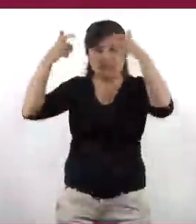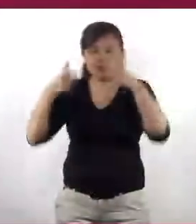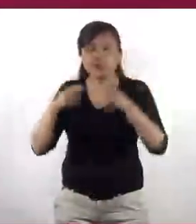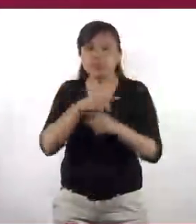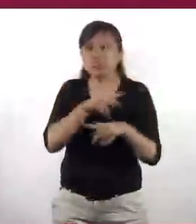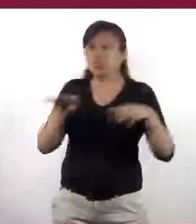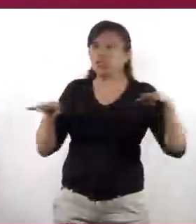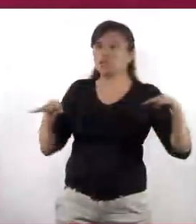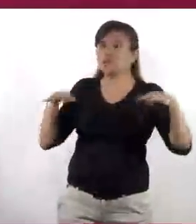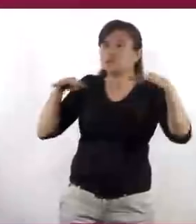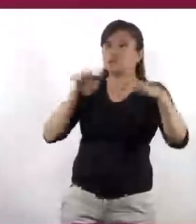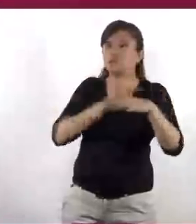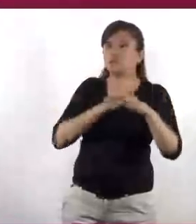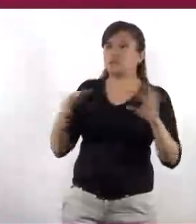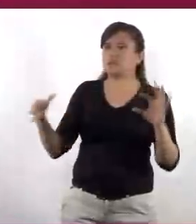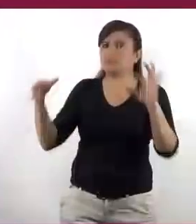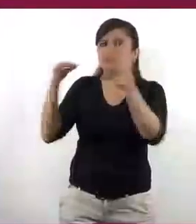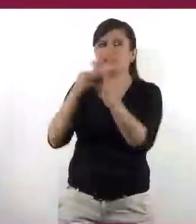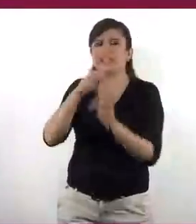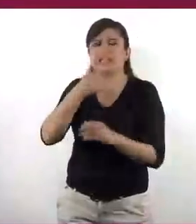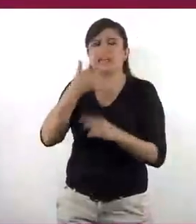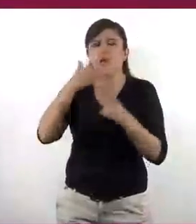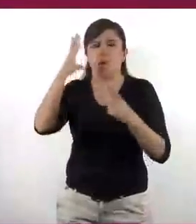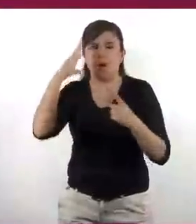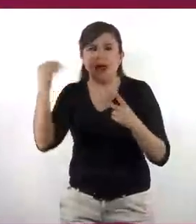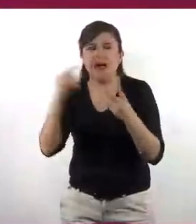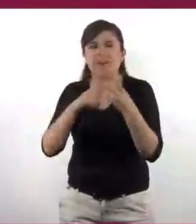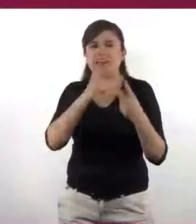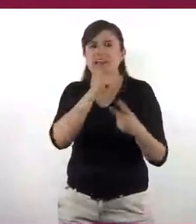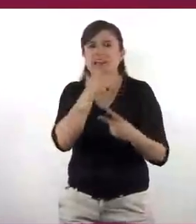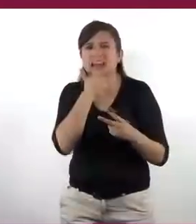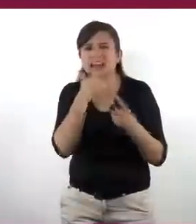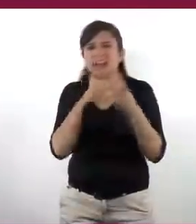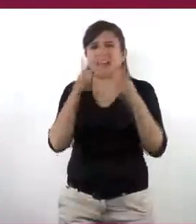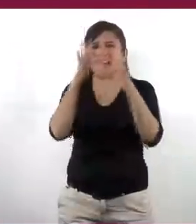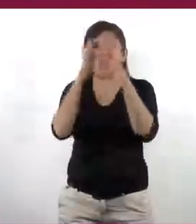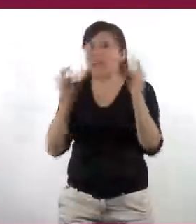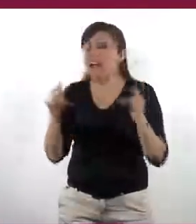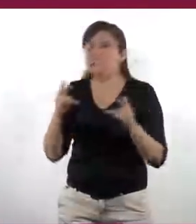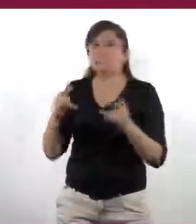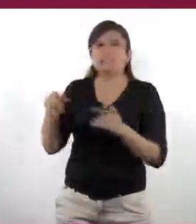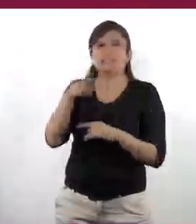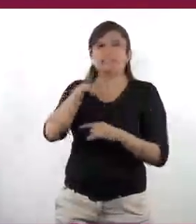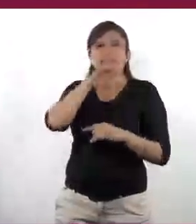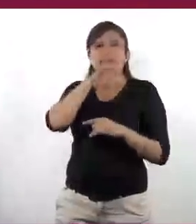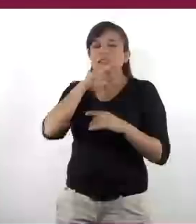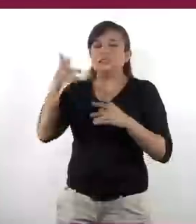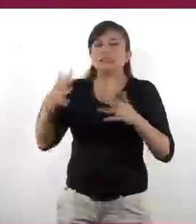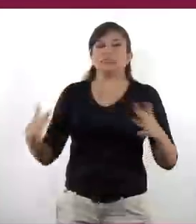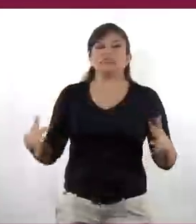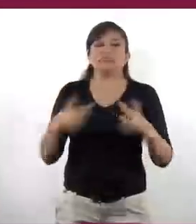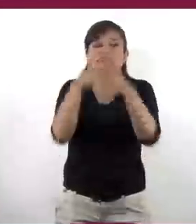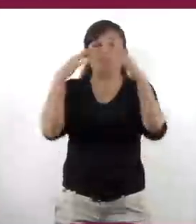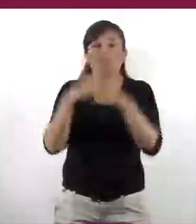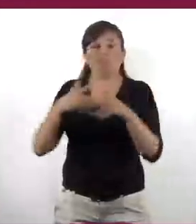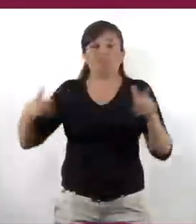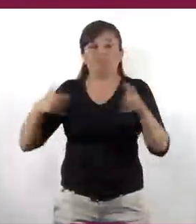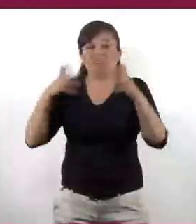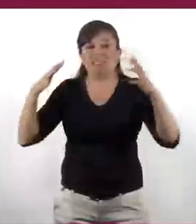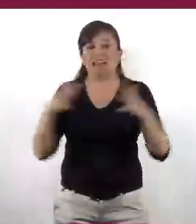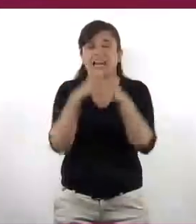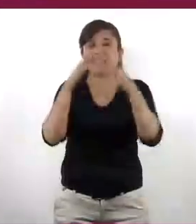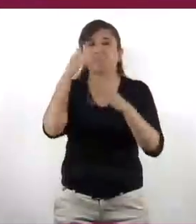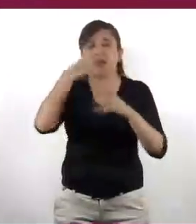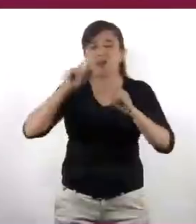se aliara con Francia, Inglaterra, Holanda y algunos españoles, iniciaron un conflicto armado conocido como la Guerra de